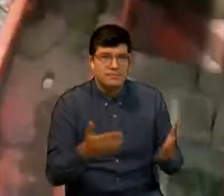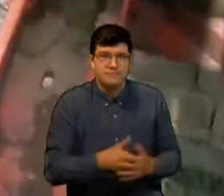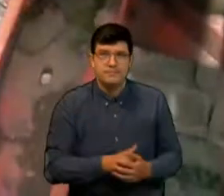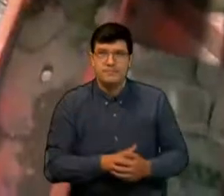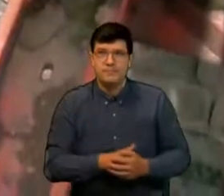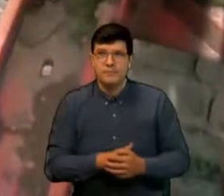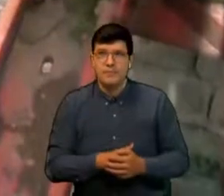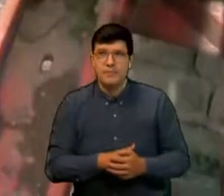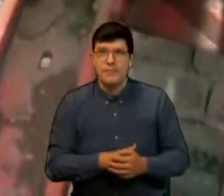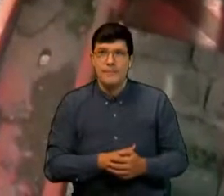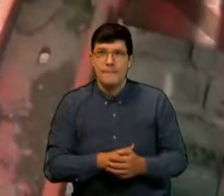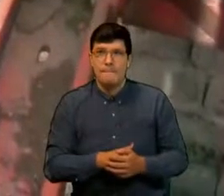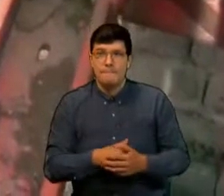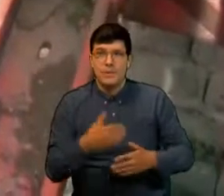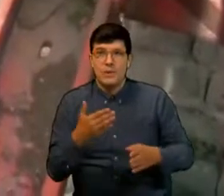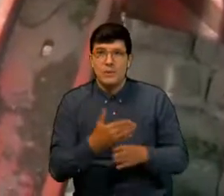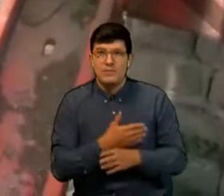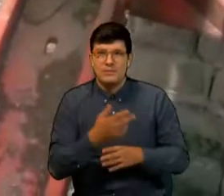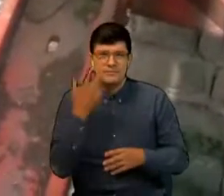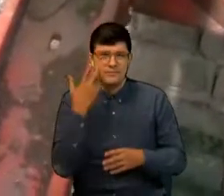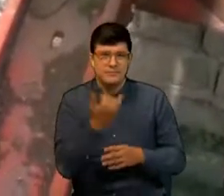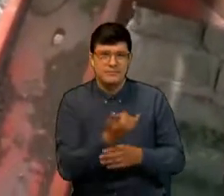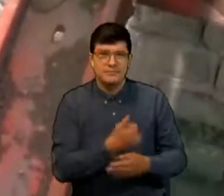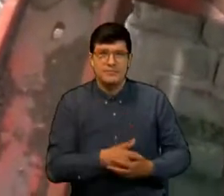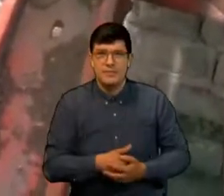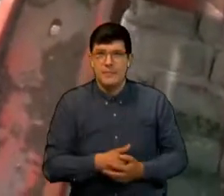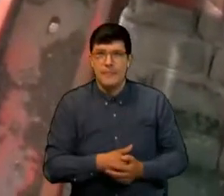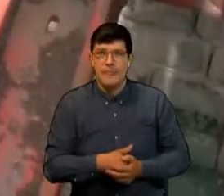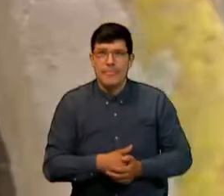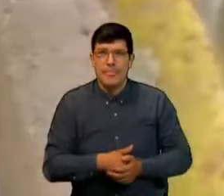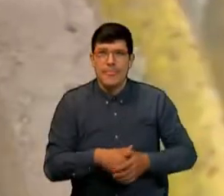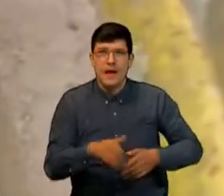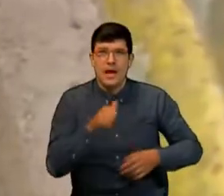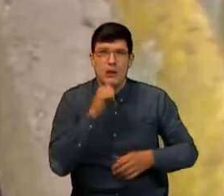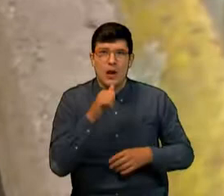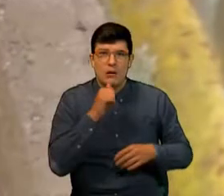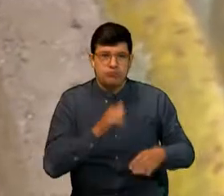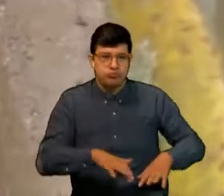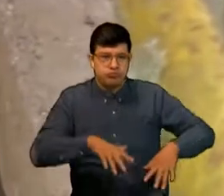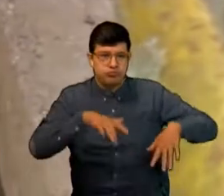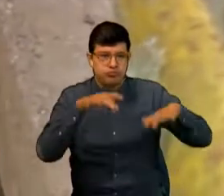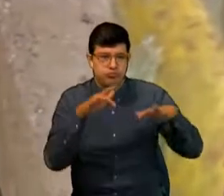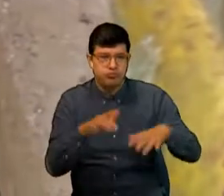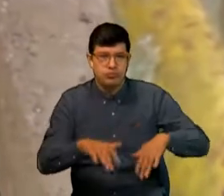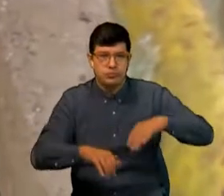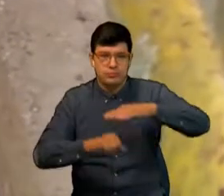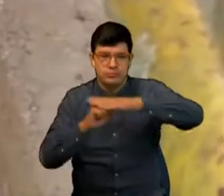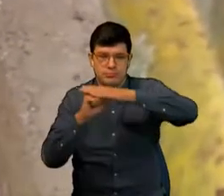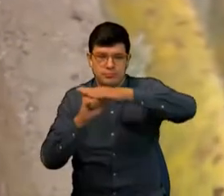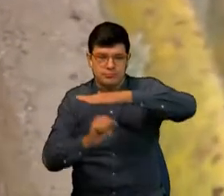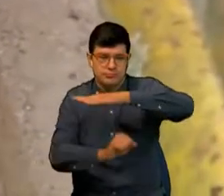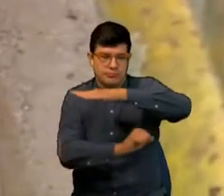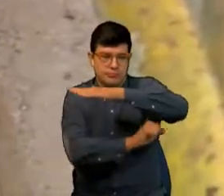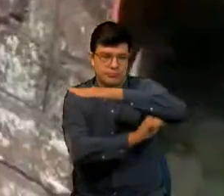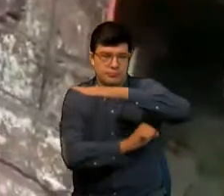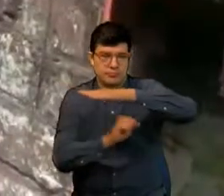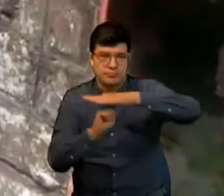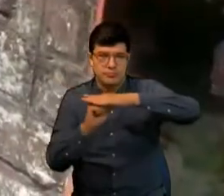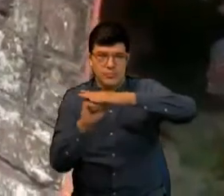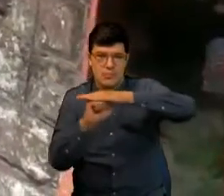unas descargas hidráulicas, ¿sí?, que han venido generando el deterioro de las bases inferiores del puente, y